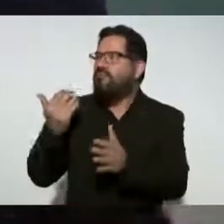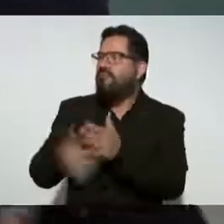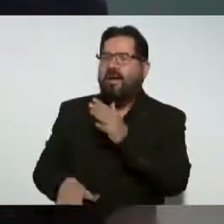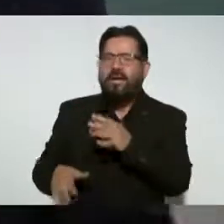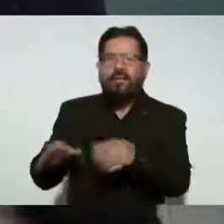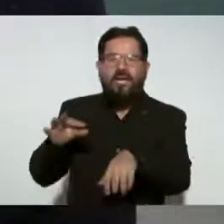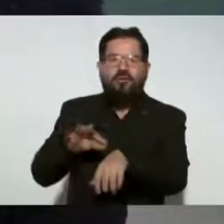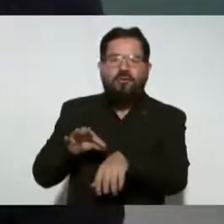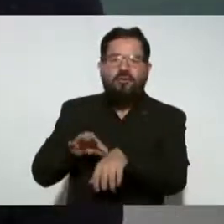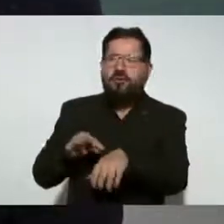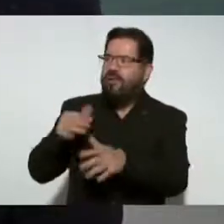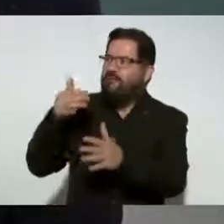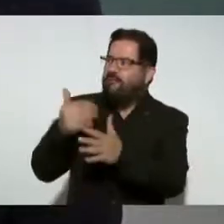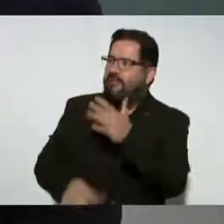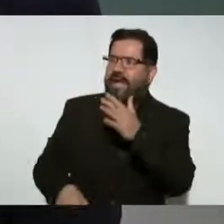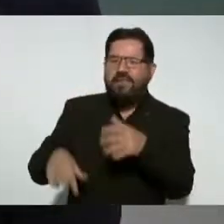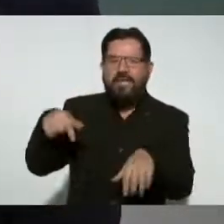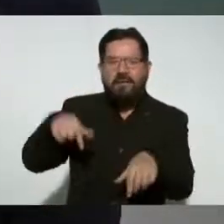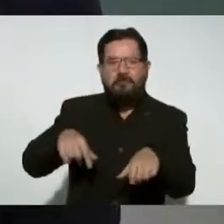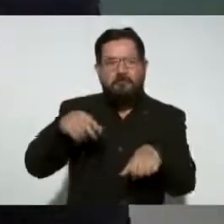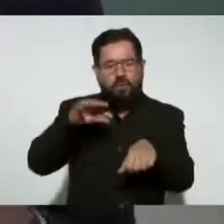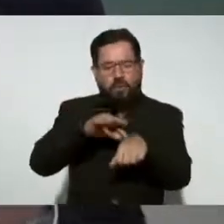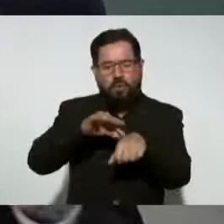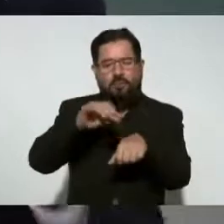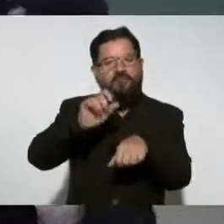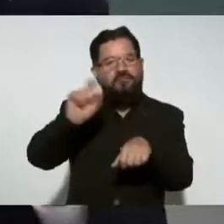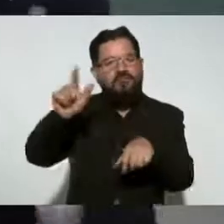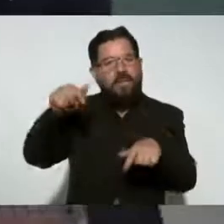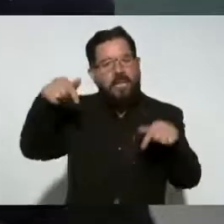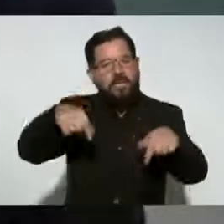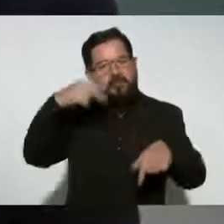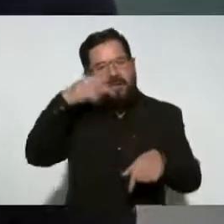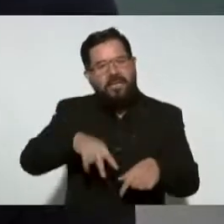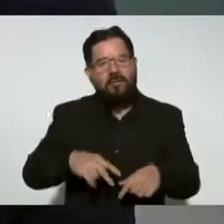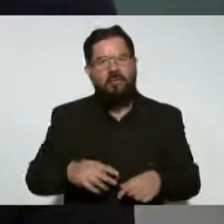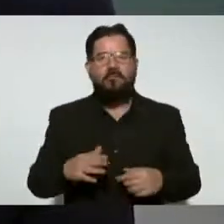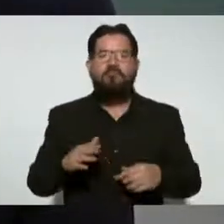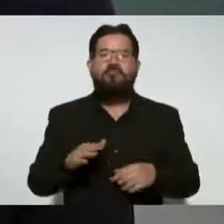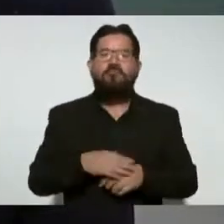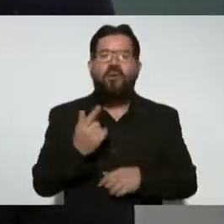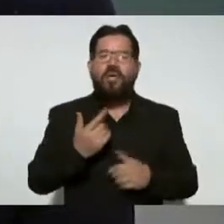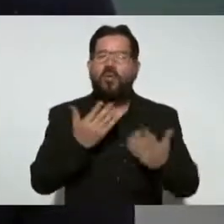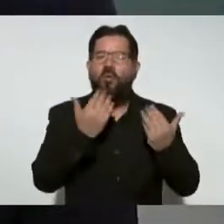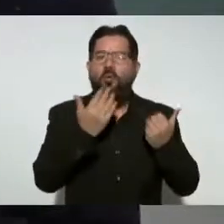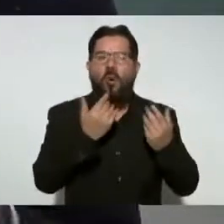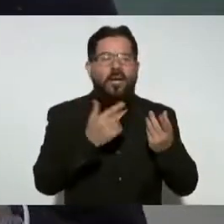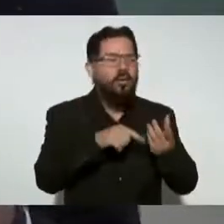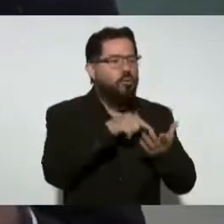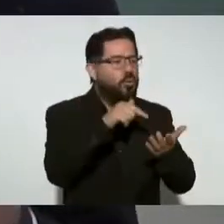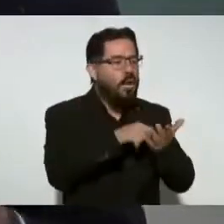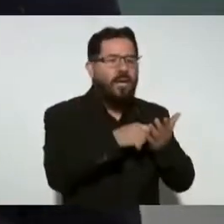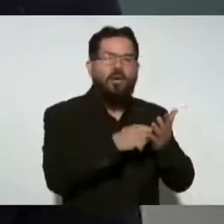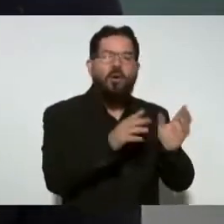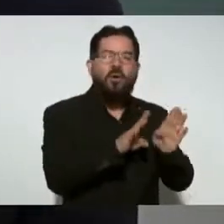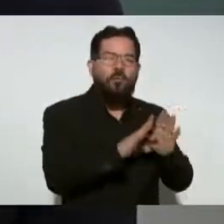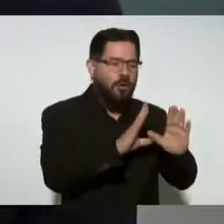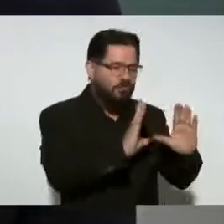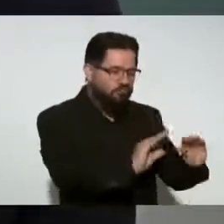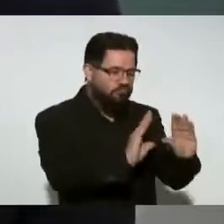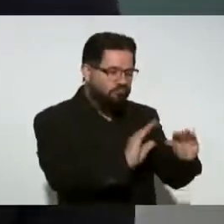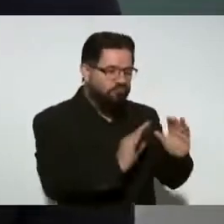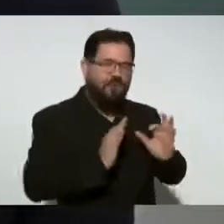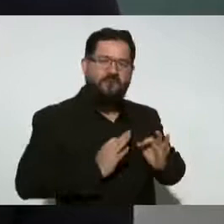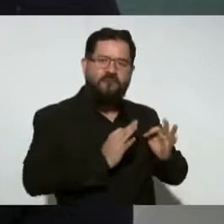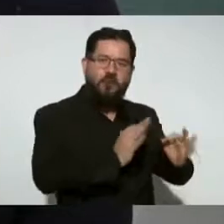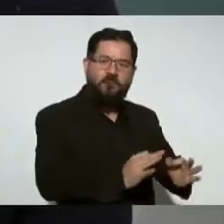que requiere México, porque se dejaron de formar médicos, se dejaron de formar especialistas.